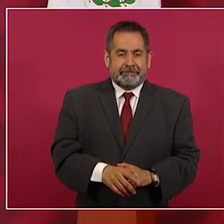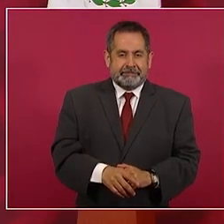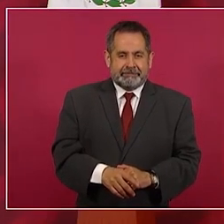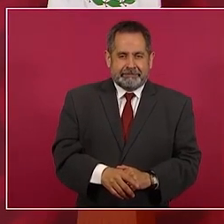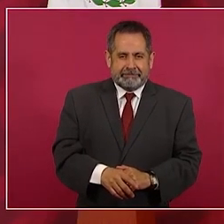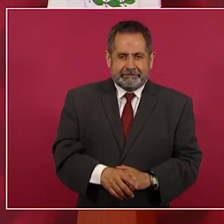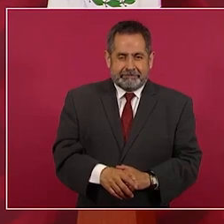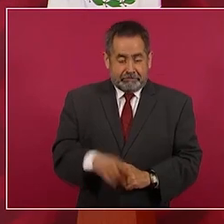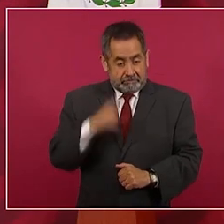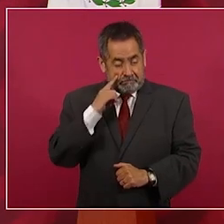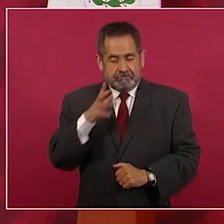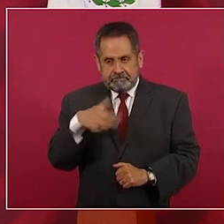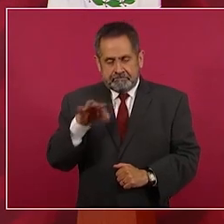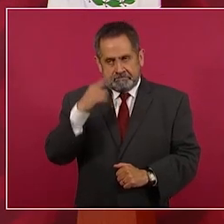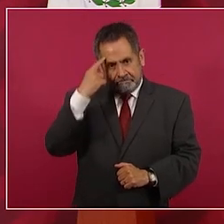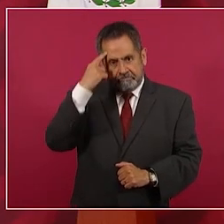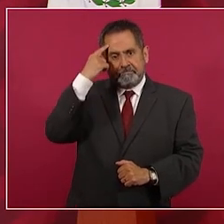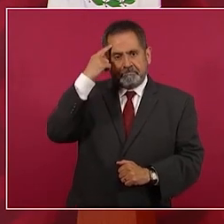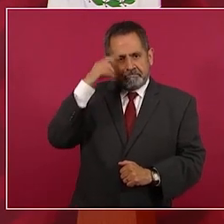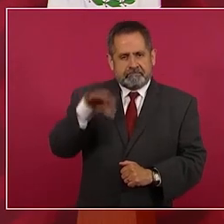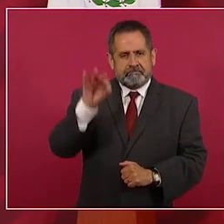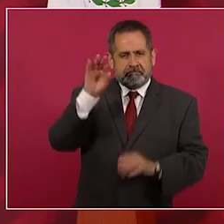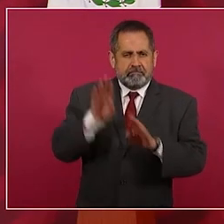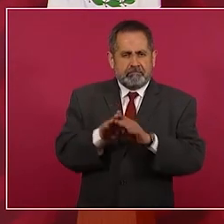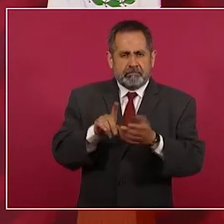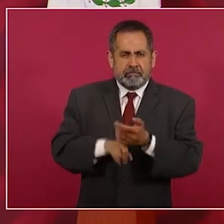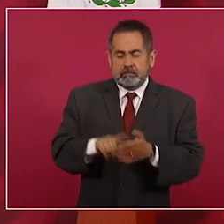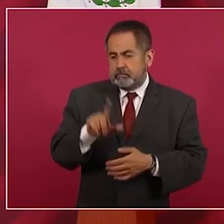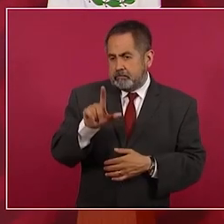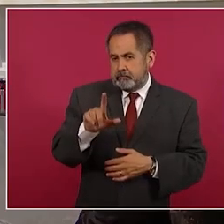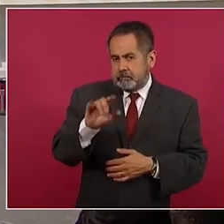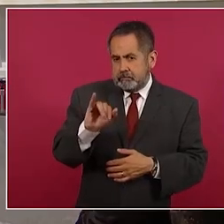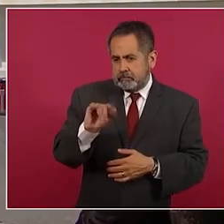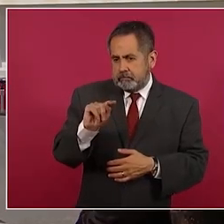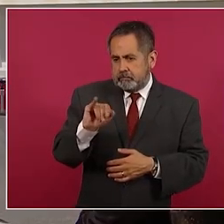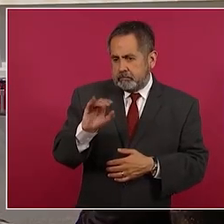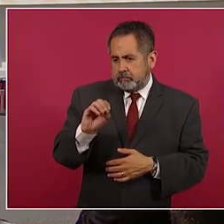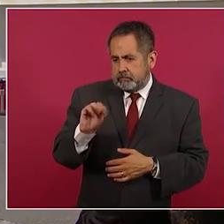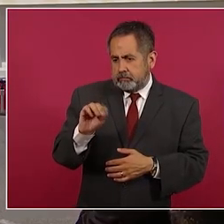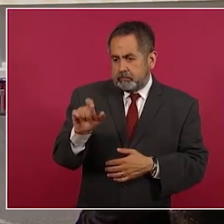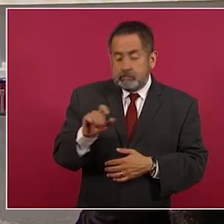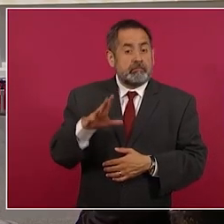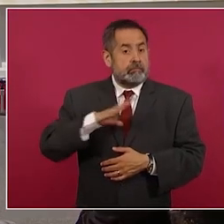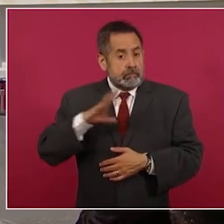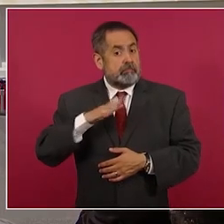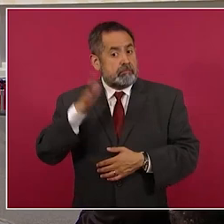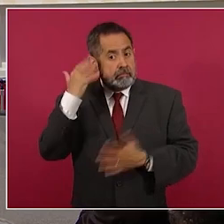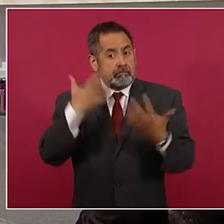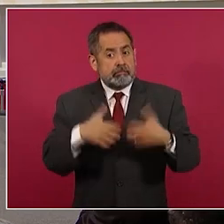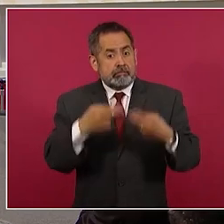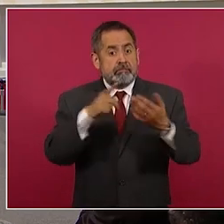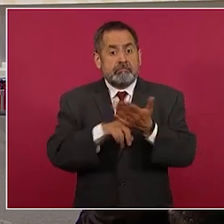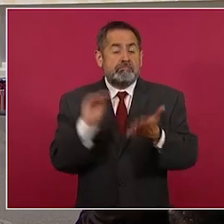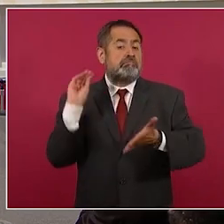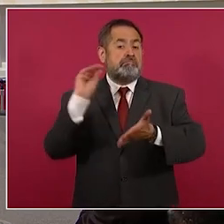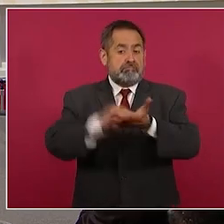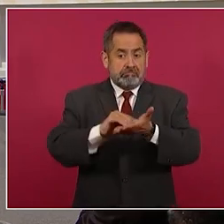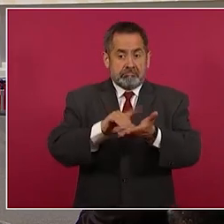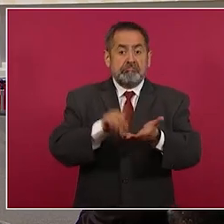hay que buscarle, porque lo de Litiomex, había una empresa ya registrada.